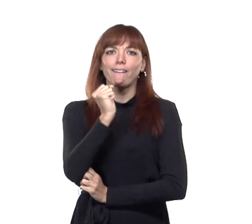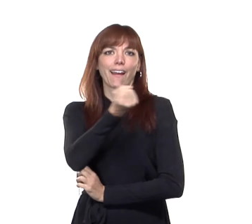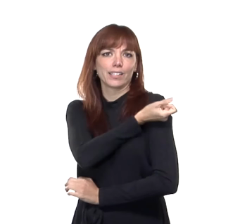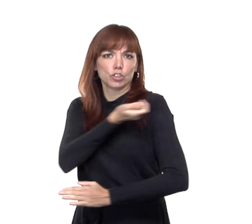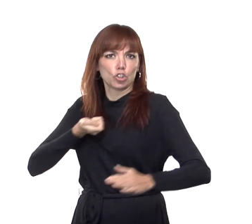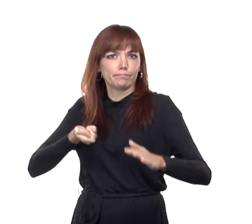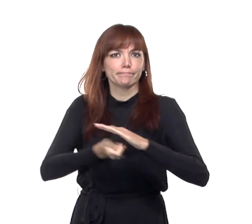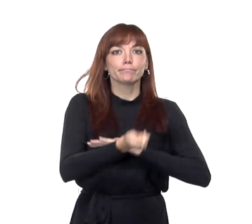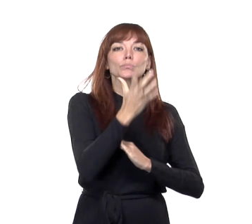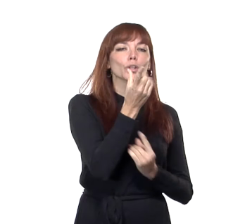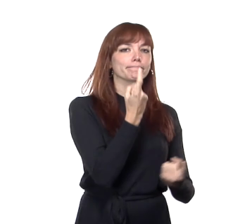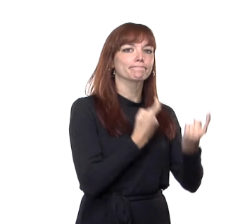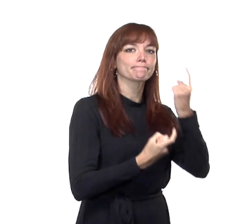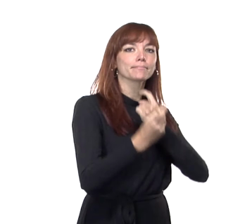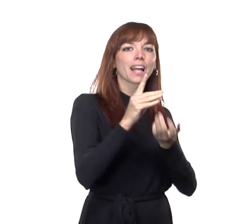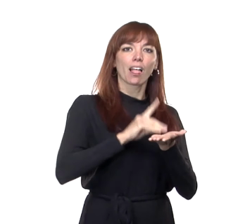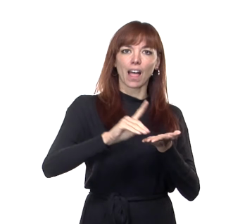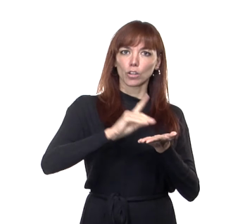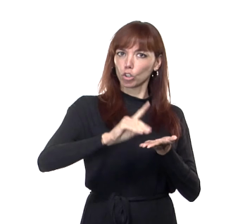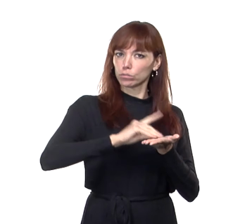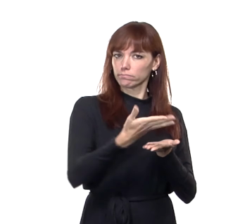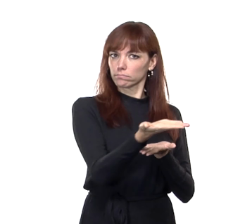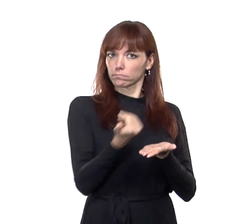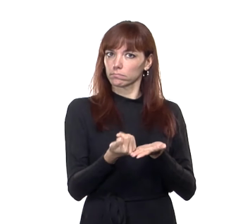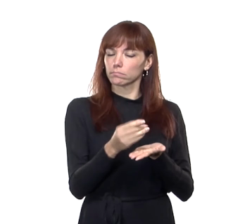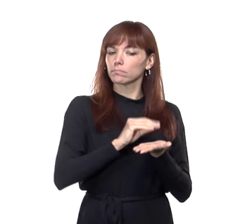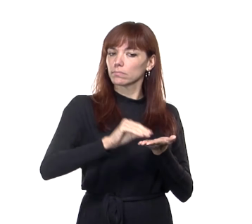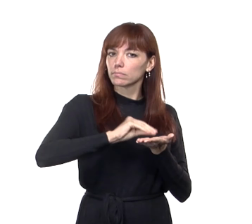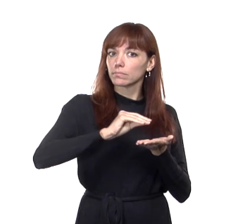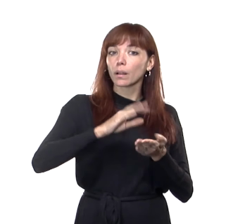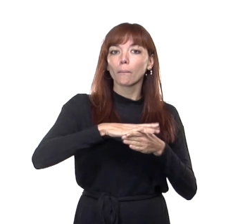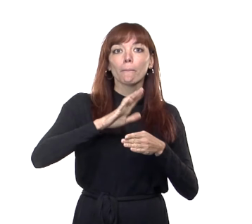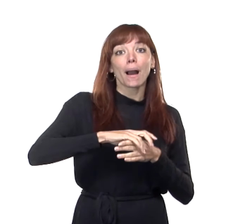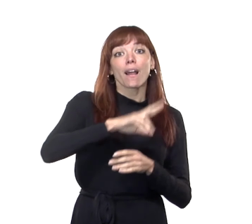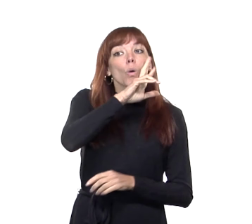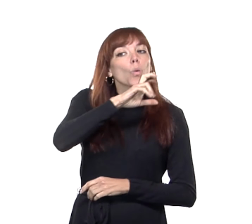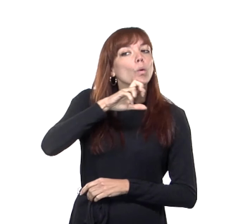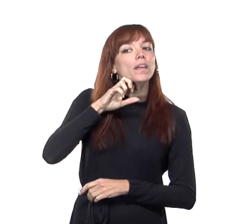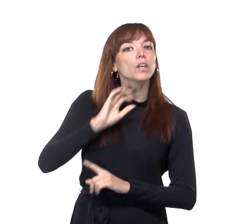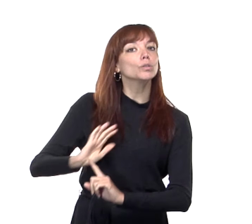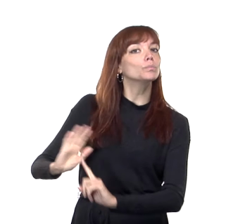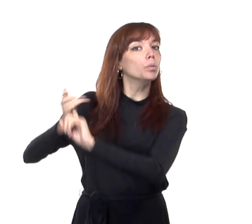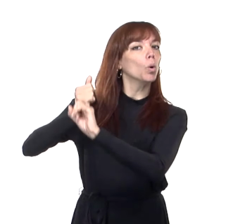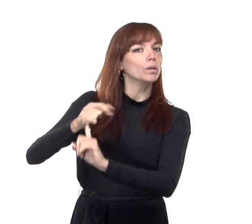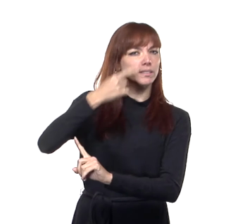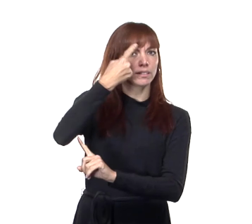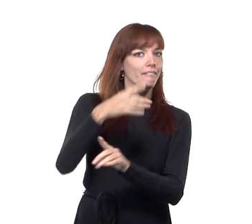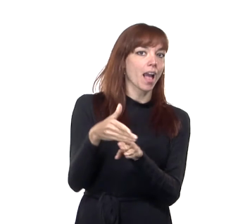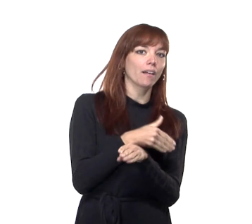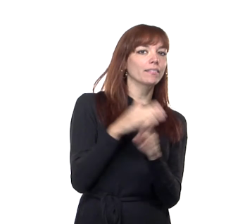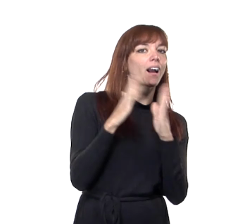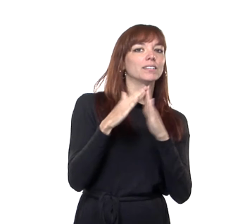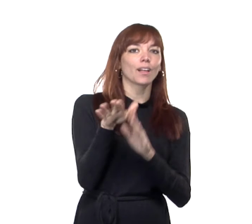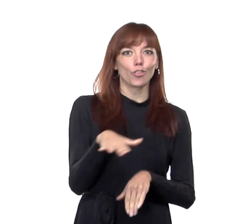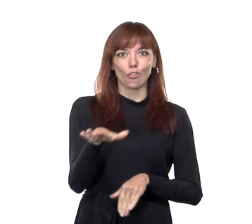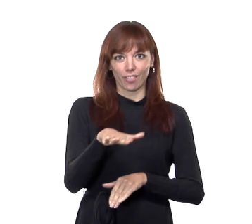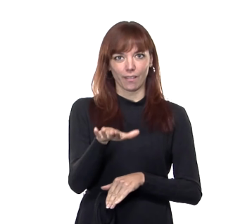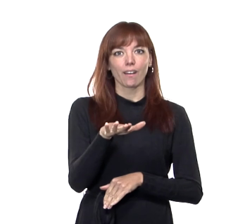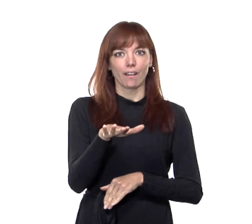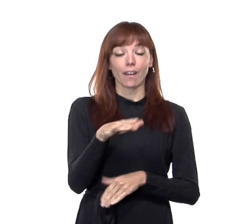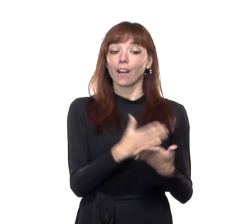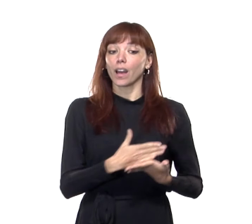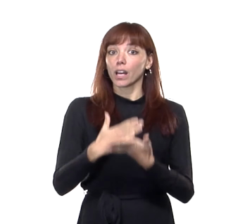registro estaban los datos y para dar con los judíos tenían que saber dónde estaban donde vivían y hay